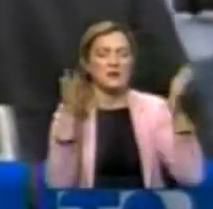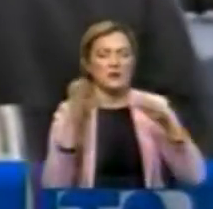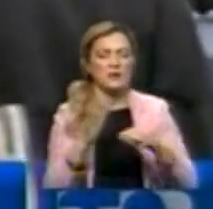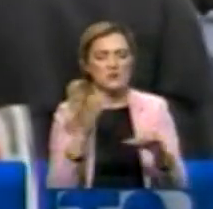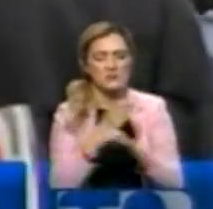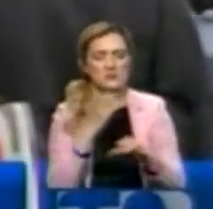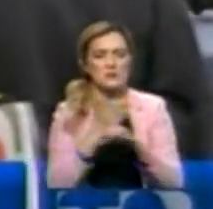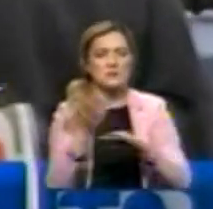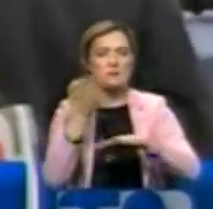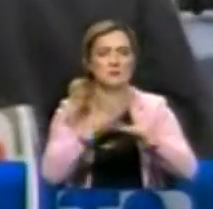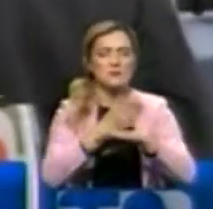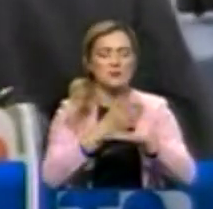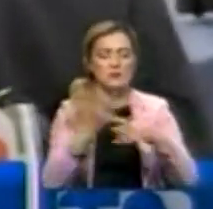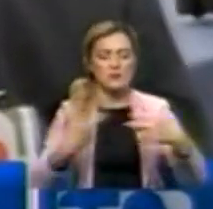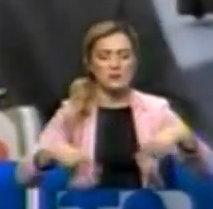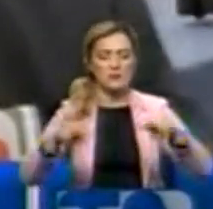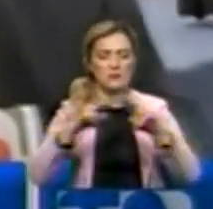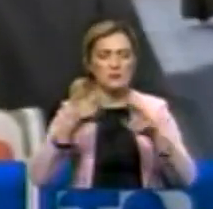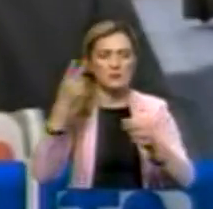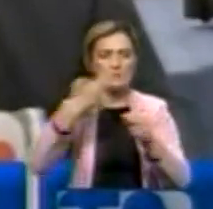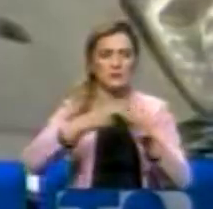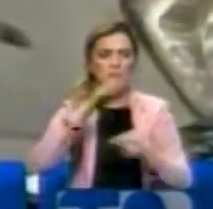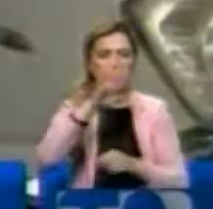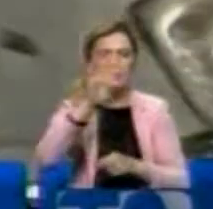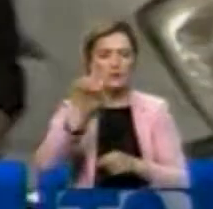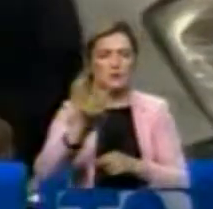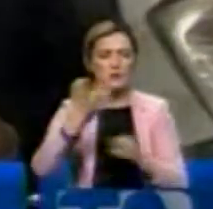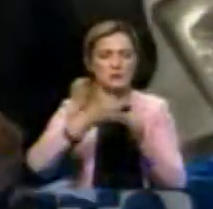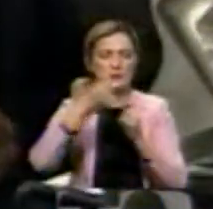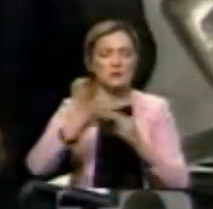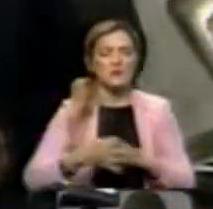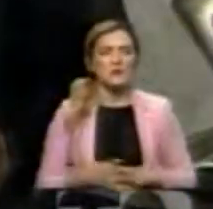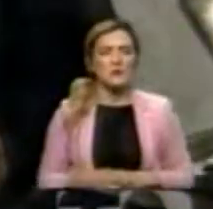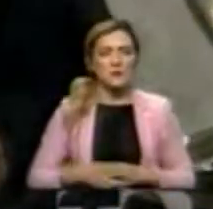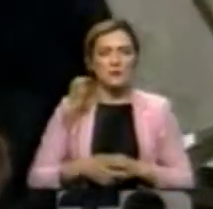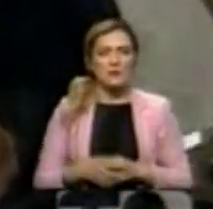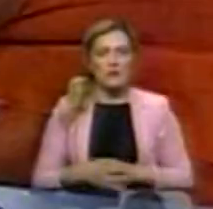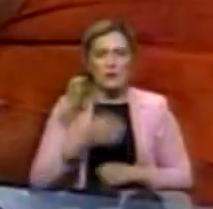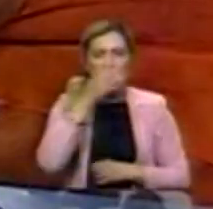antes que suba el combustible de 42 centavos. En Quito, Paul Coello, 24 horas.